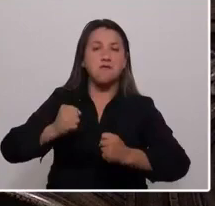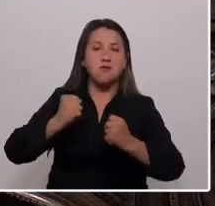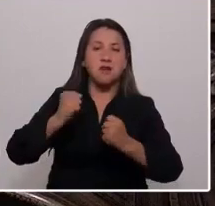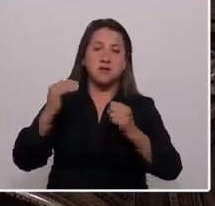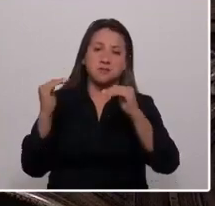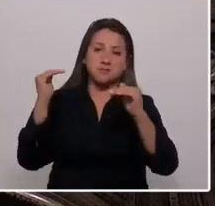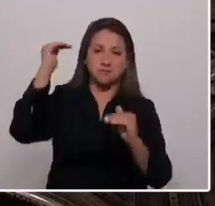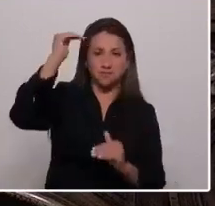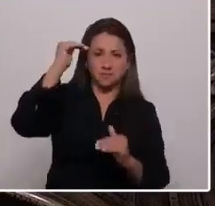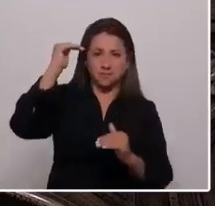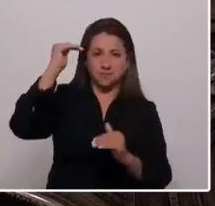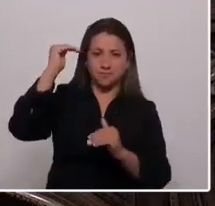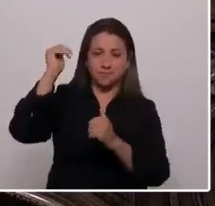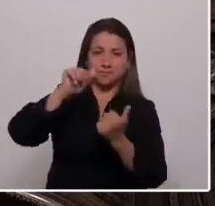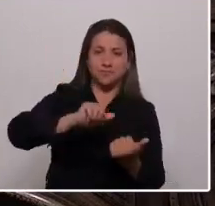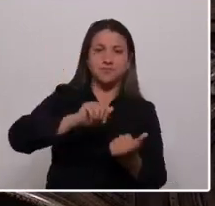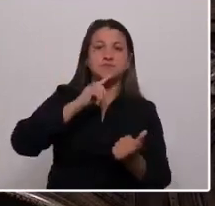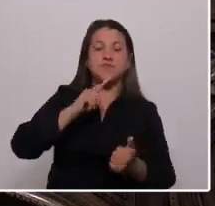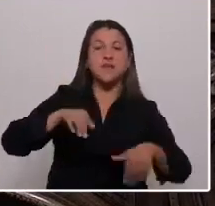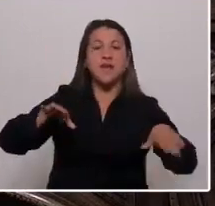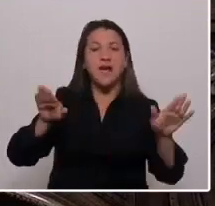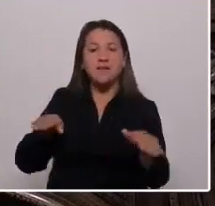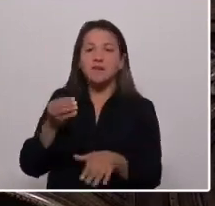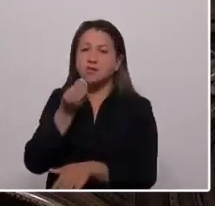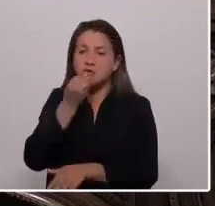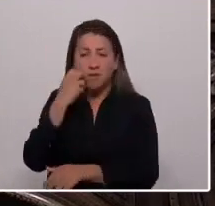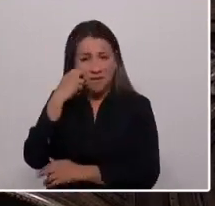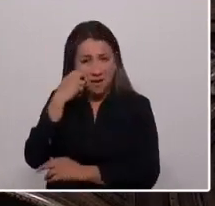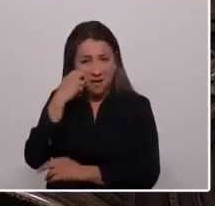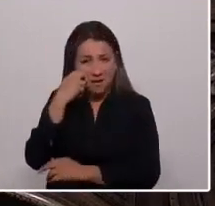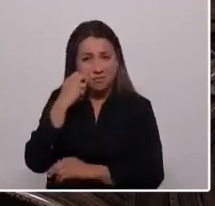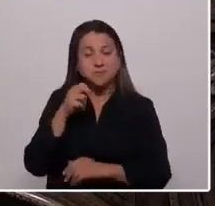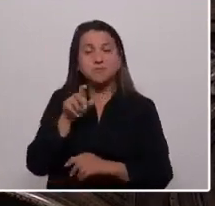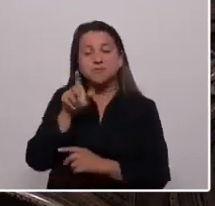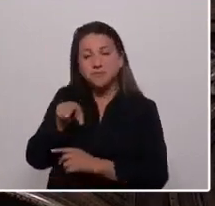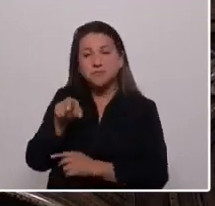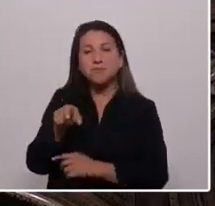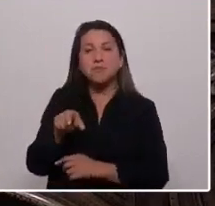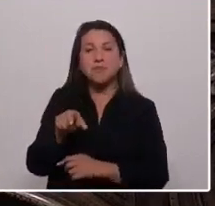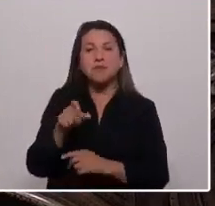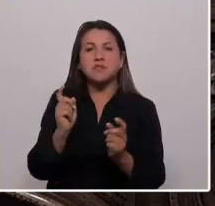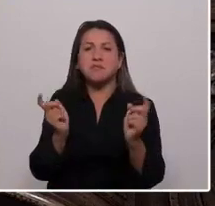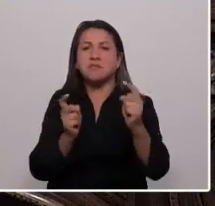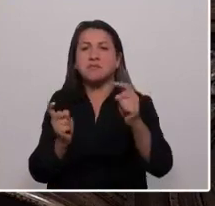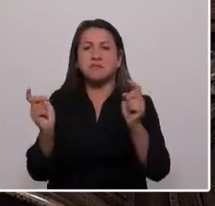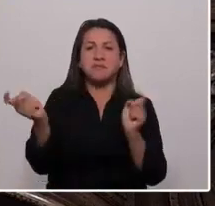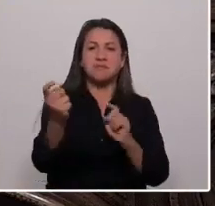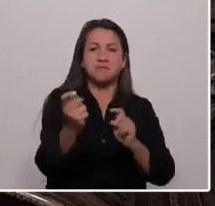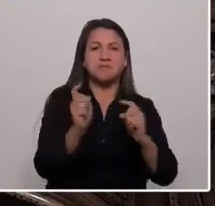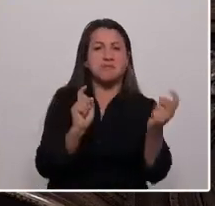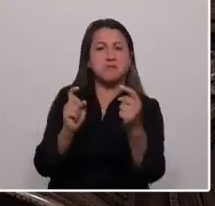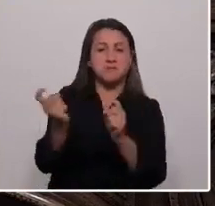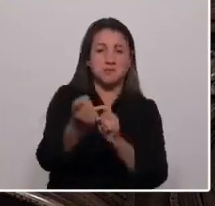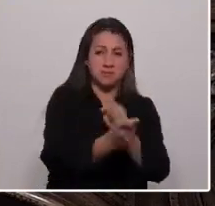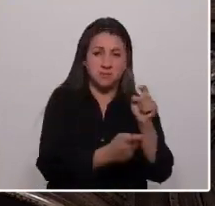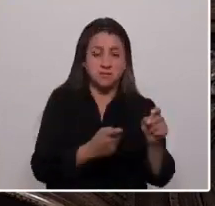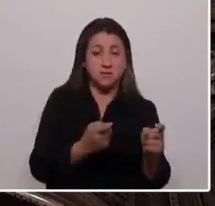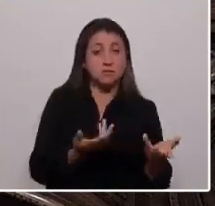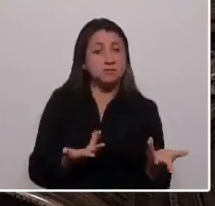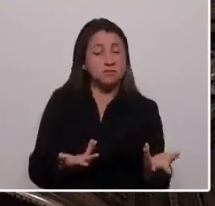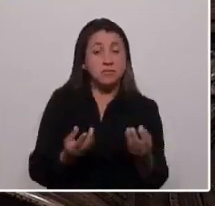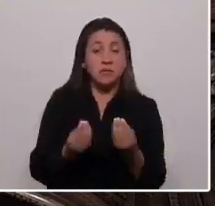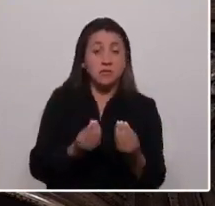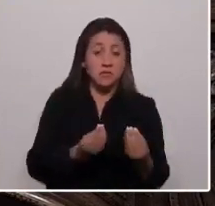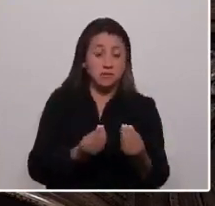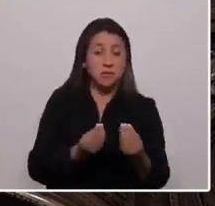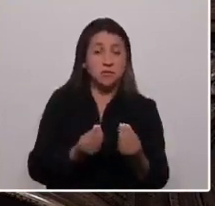de rapiña, por el modo en que nos dirigimos los unos a los otros. Por supuesto que esto nos